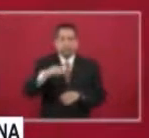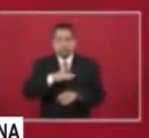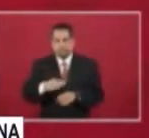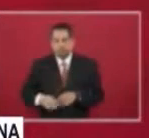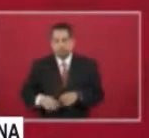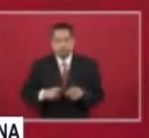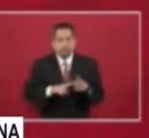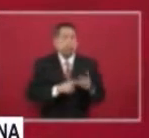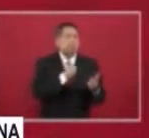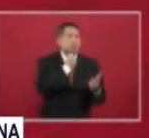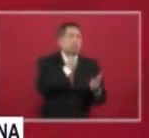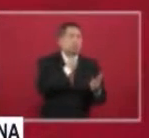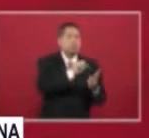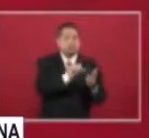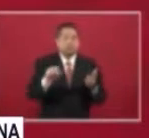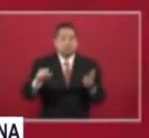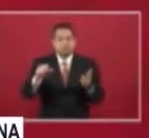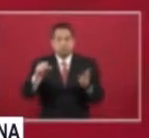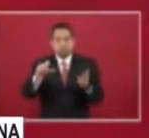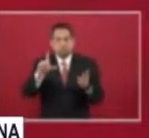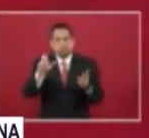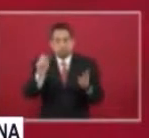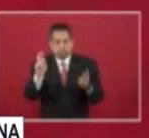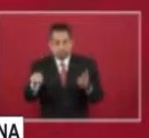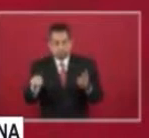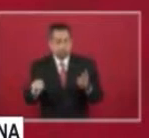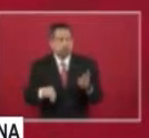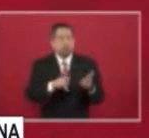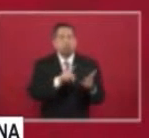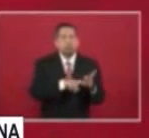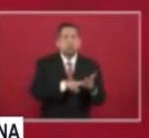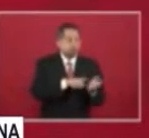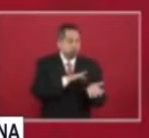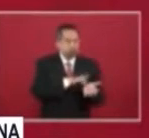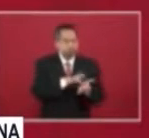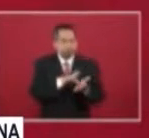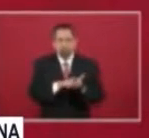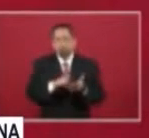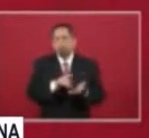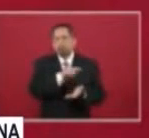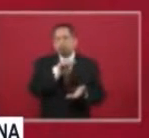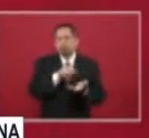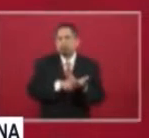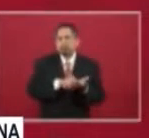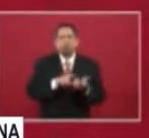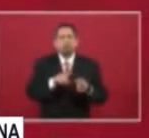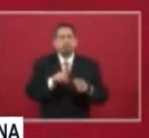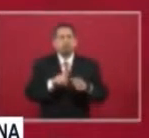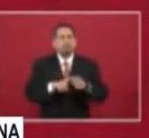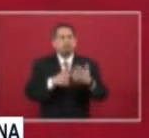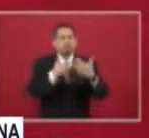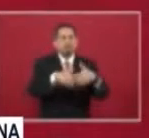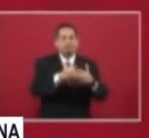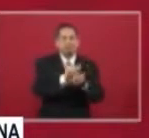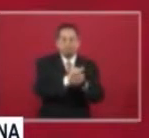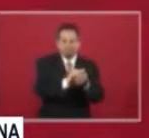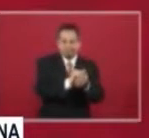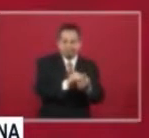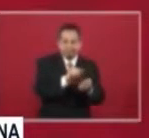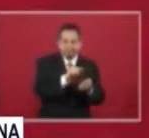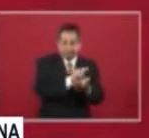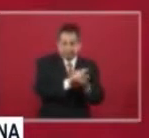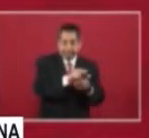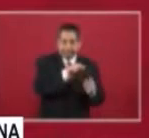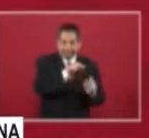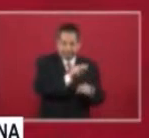también en virtud del carácter del respaldo unánime que recibió de las